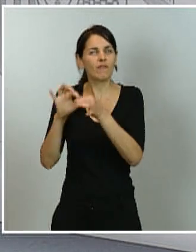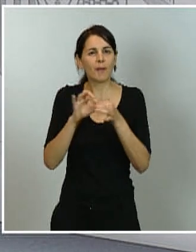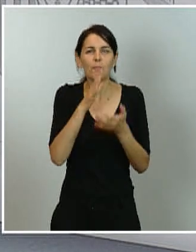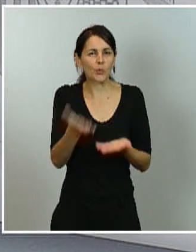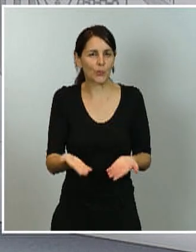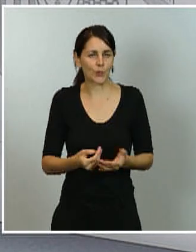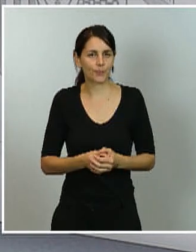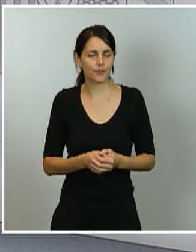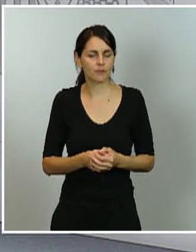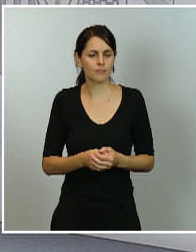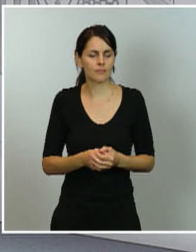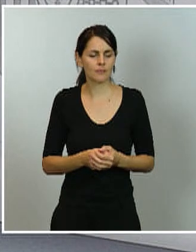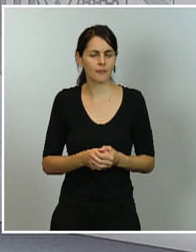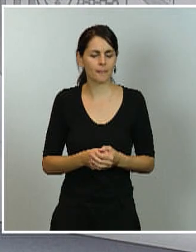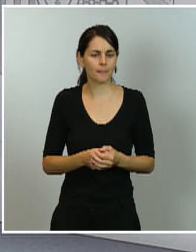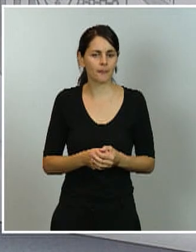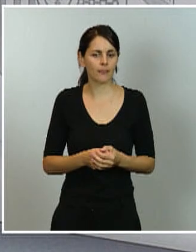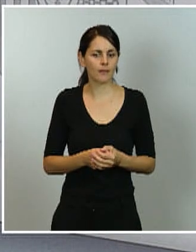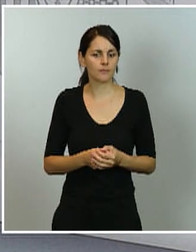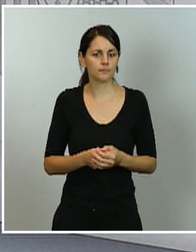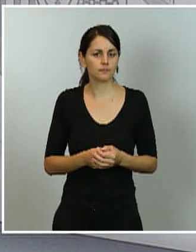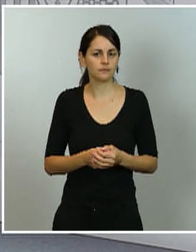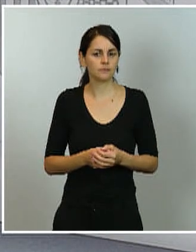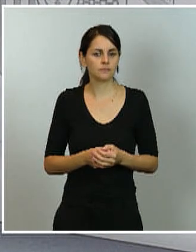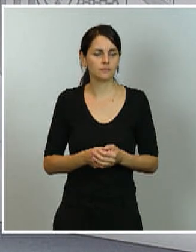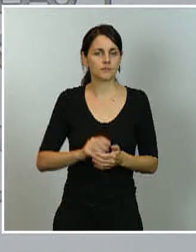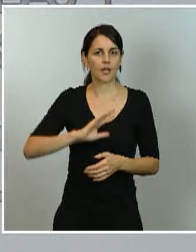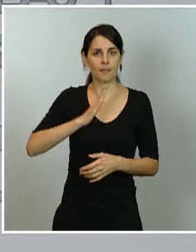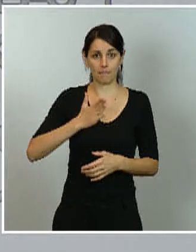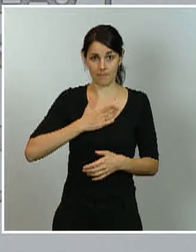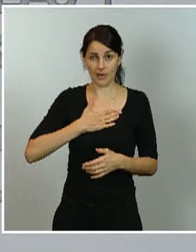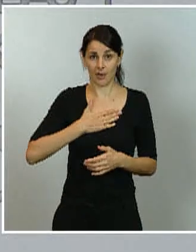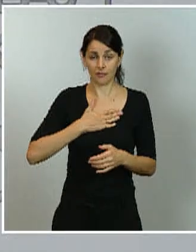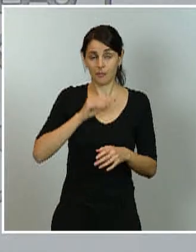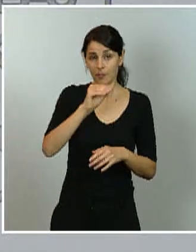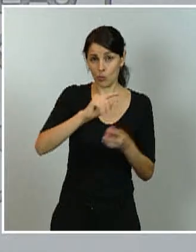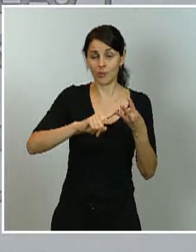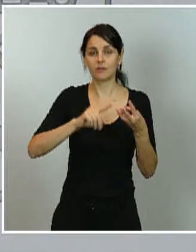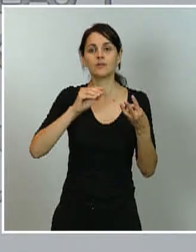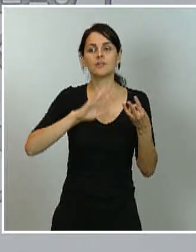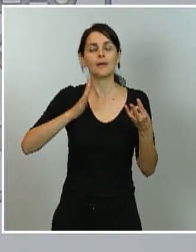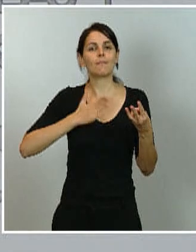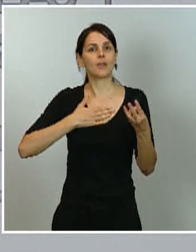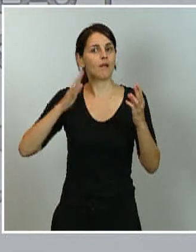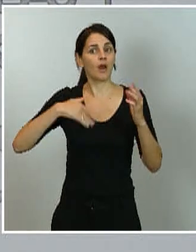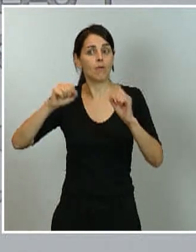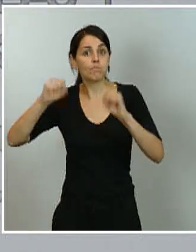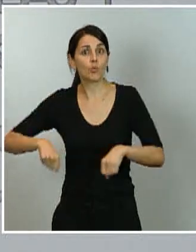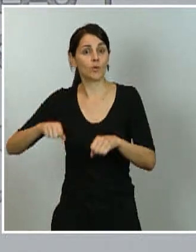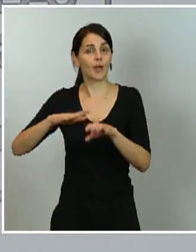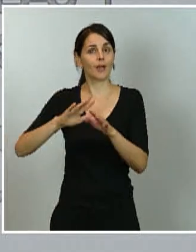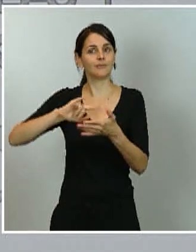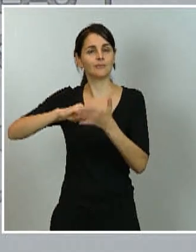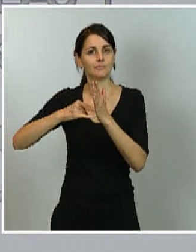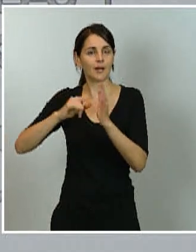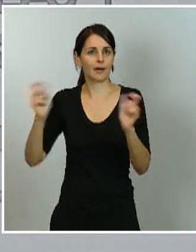mañana se aprobara en interritorial, ¿cuándo entrarían en vigor estas medidas? Muchas gracias. Muchas gracias. Bien, si mañana prospera este acuerdo, entrarán en